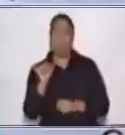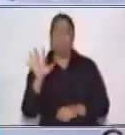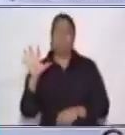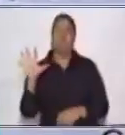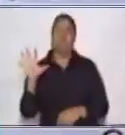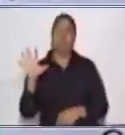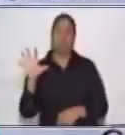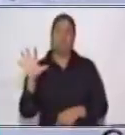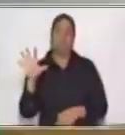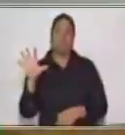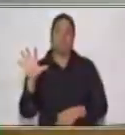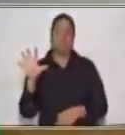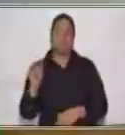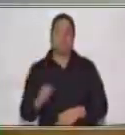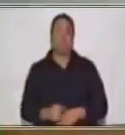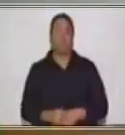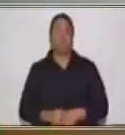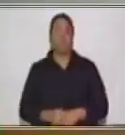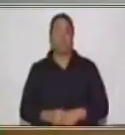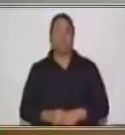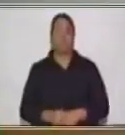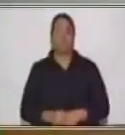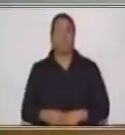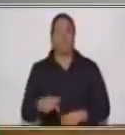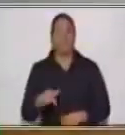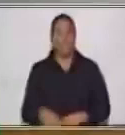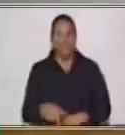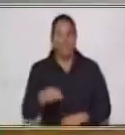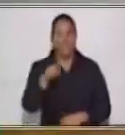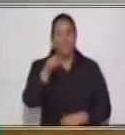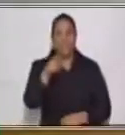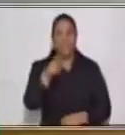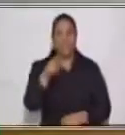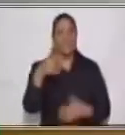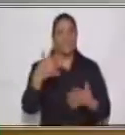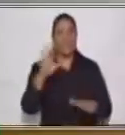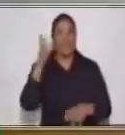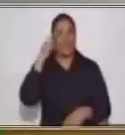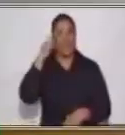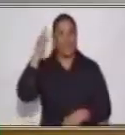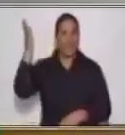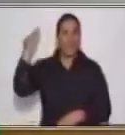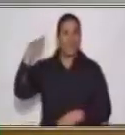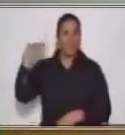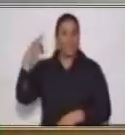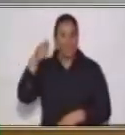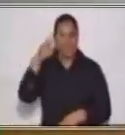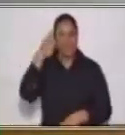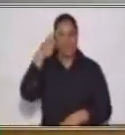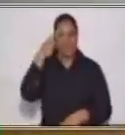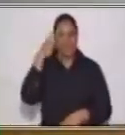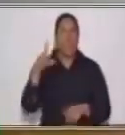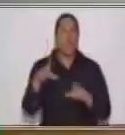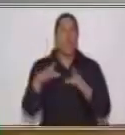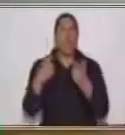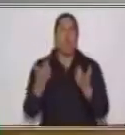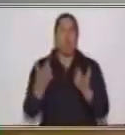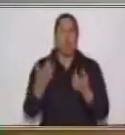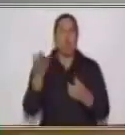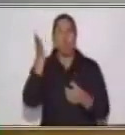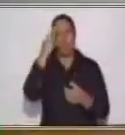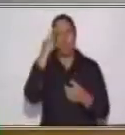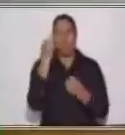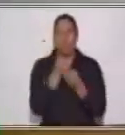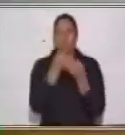5. Muy bien, ahora que ya repasamos un poco entonces cómo encontrar el valor